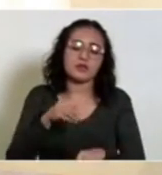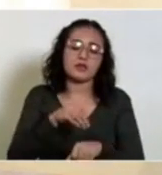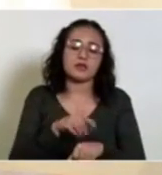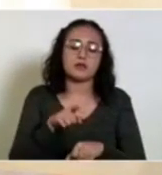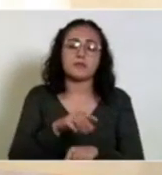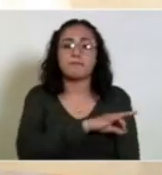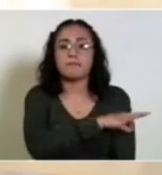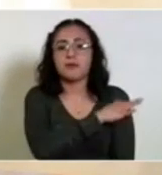de las vacunas